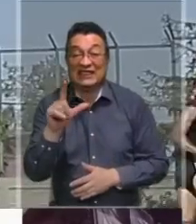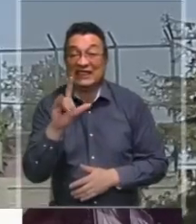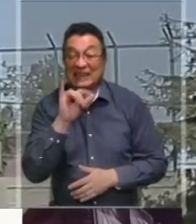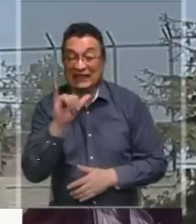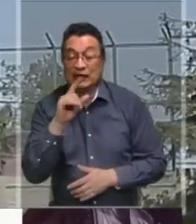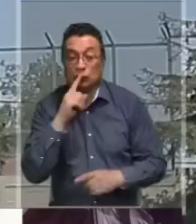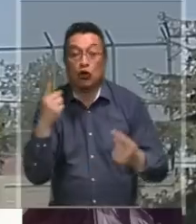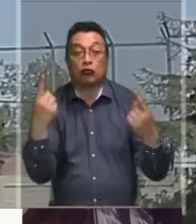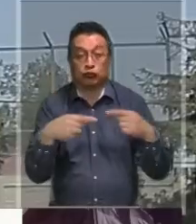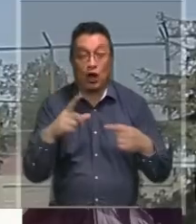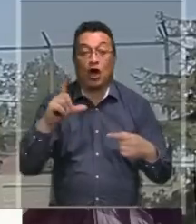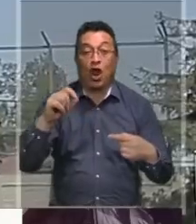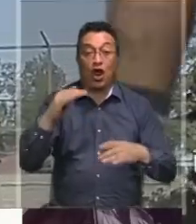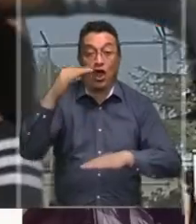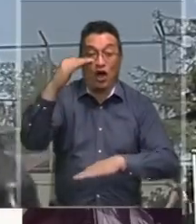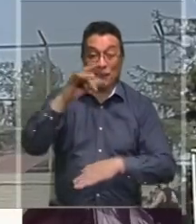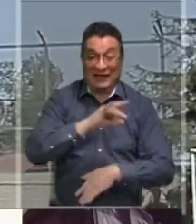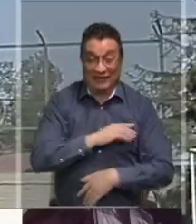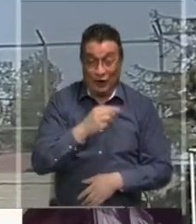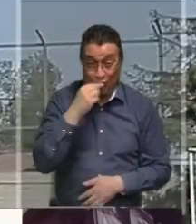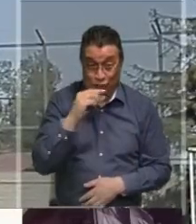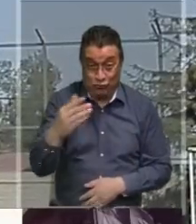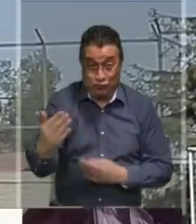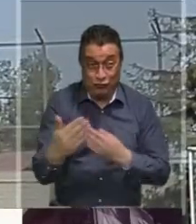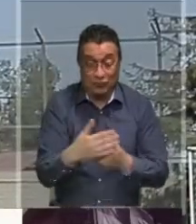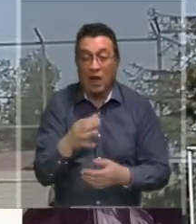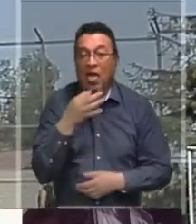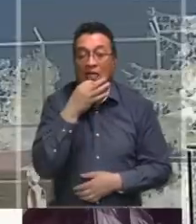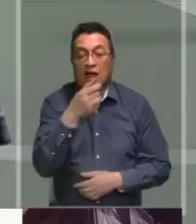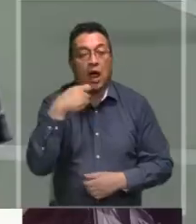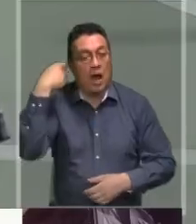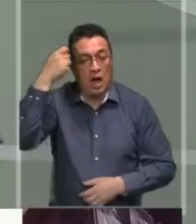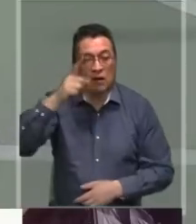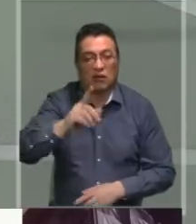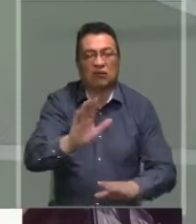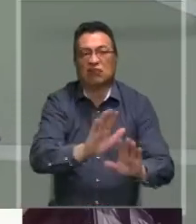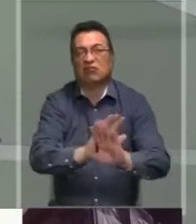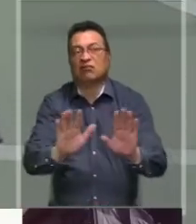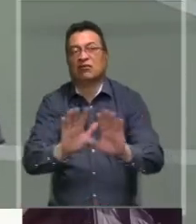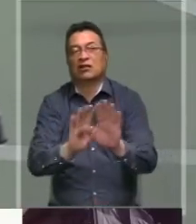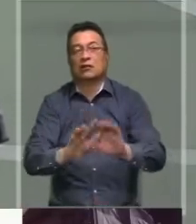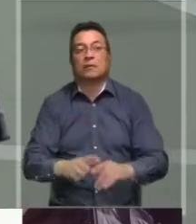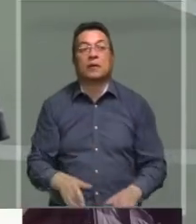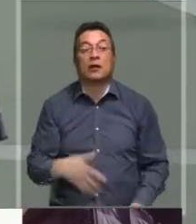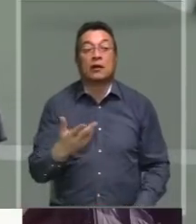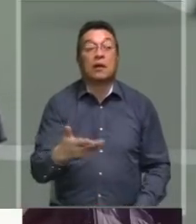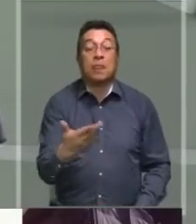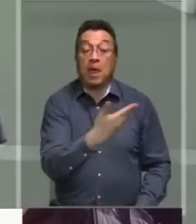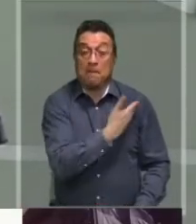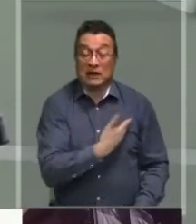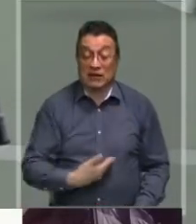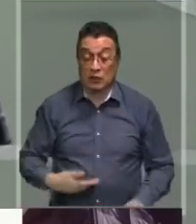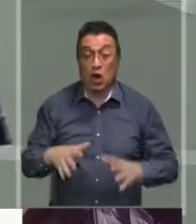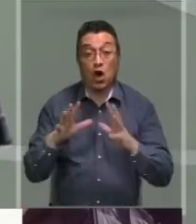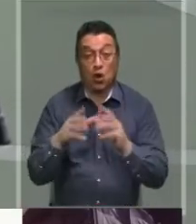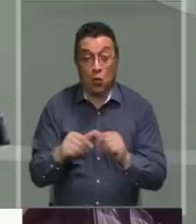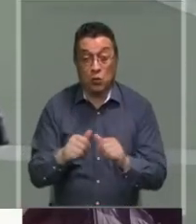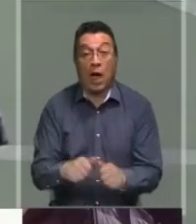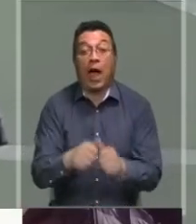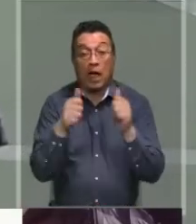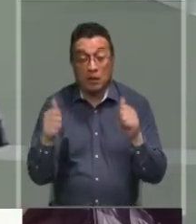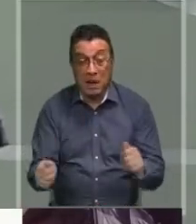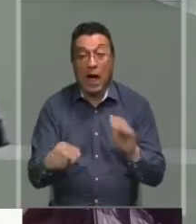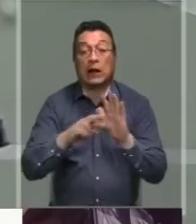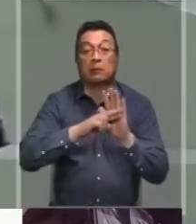a Colo-Colo por Copa Chile, prefiere evitar las cámaras. Que el presidente de este club sea además representante